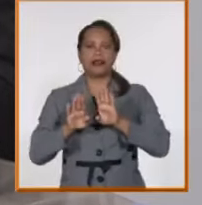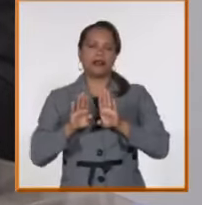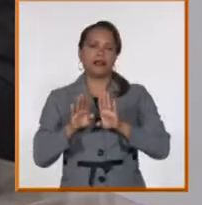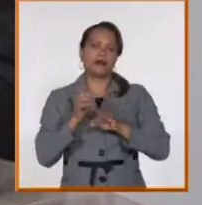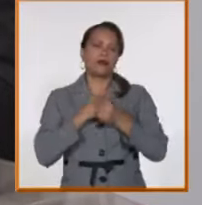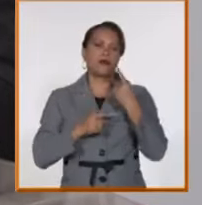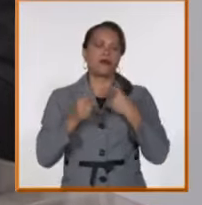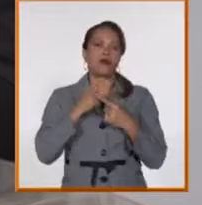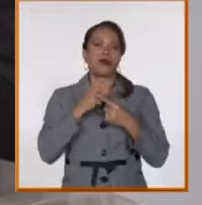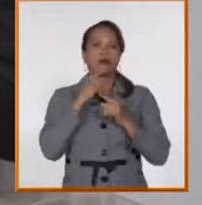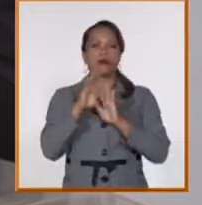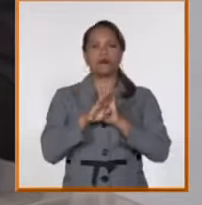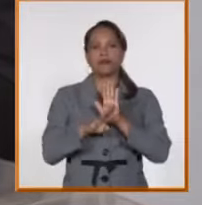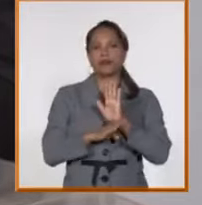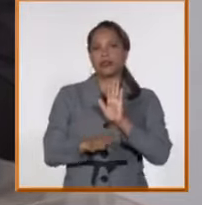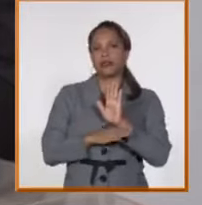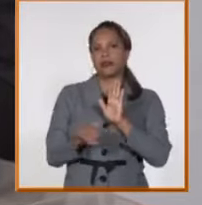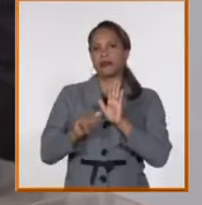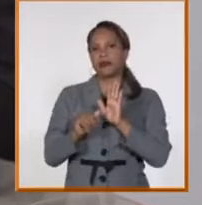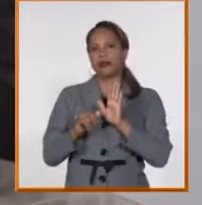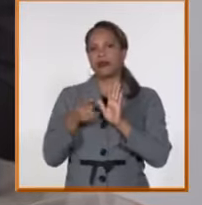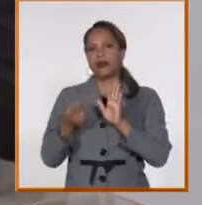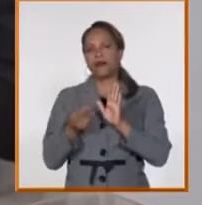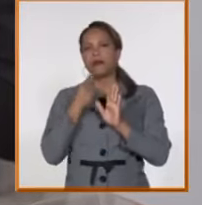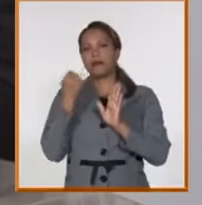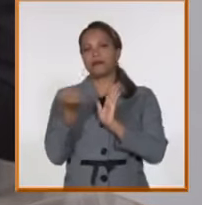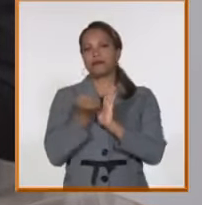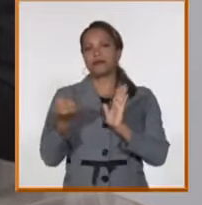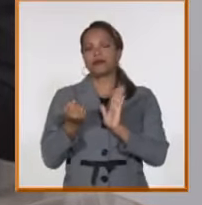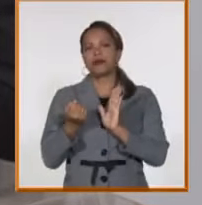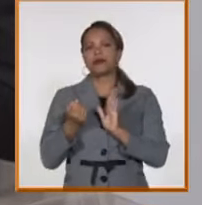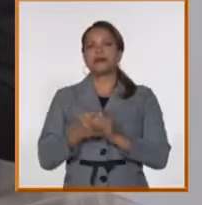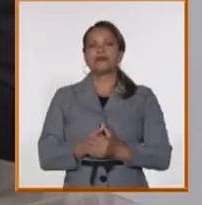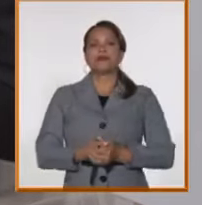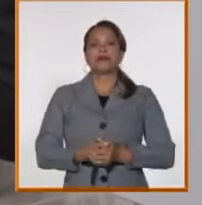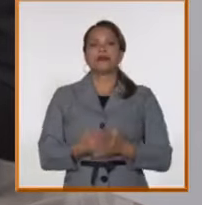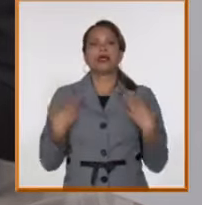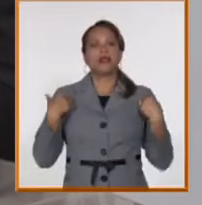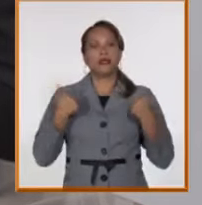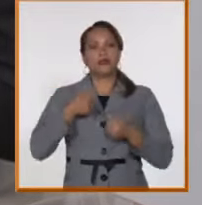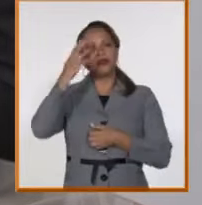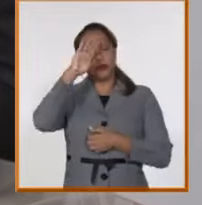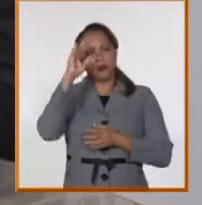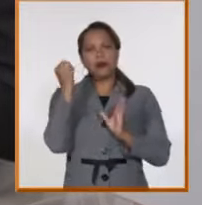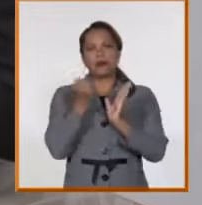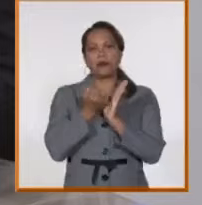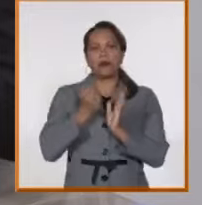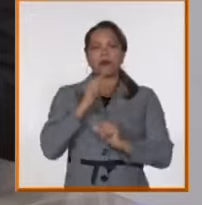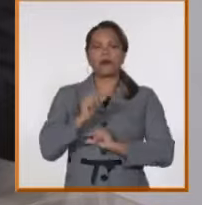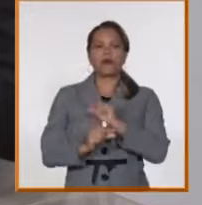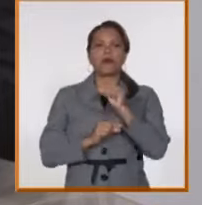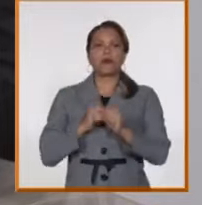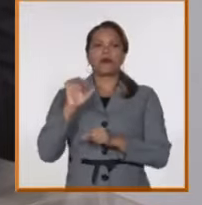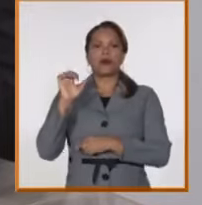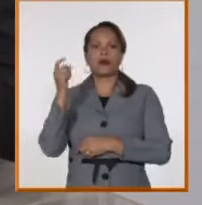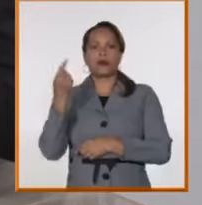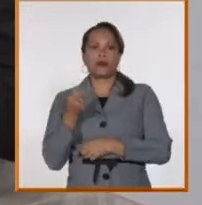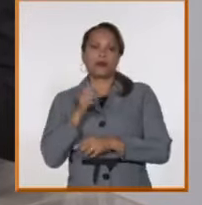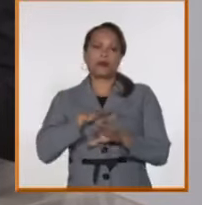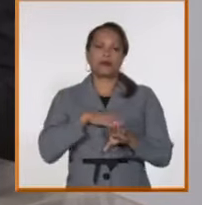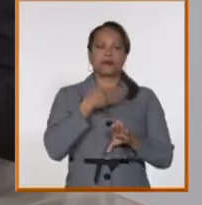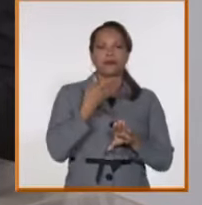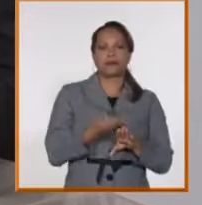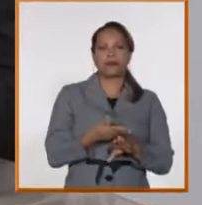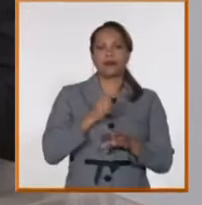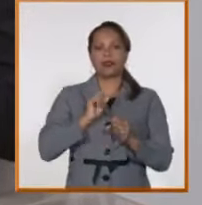las medidas que también se aprobaron por la dirección del país para la recuperación económica después